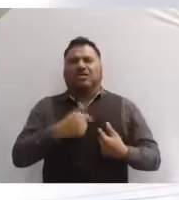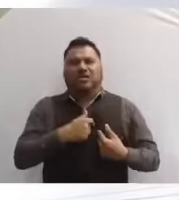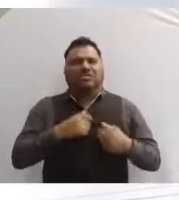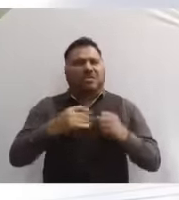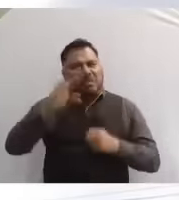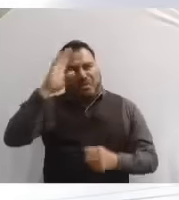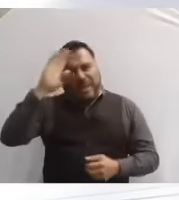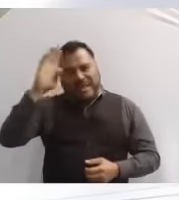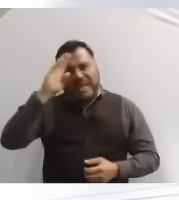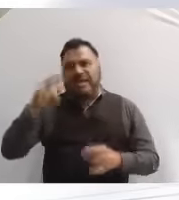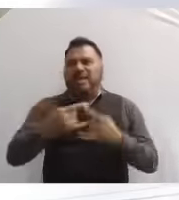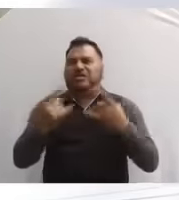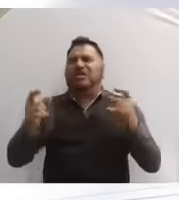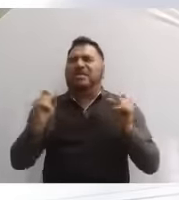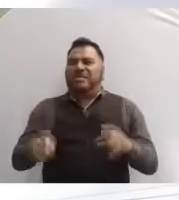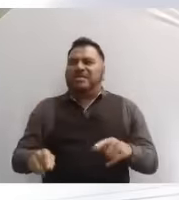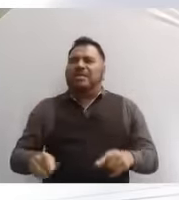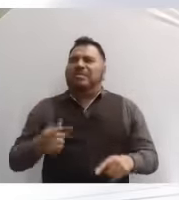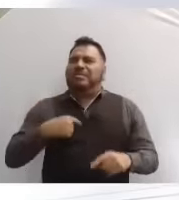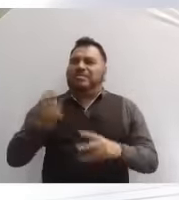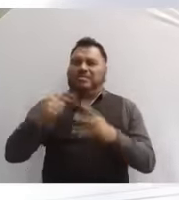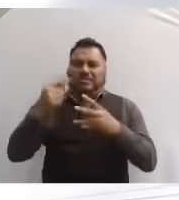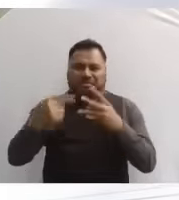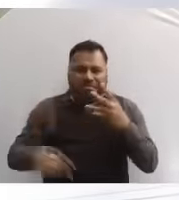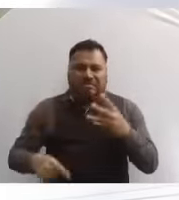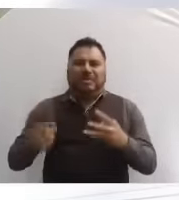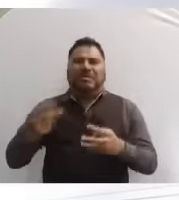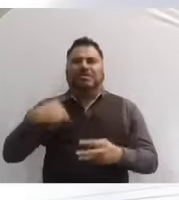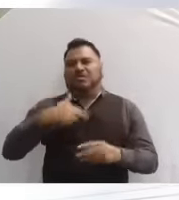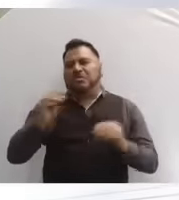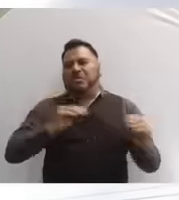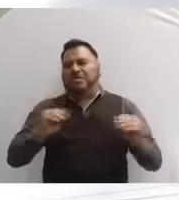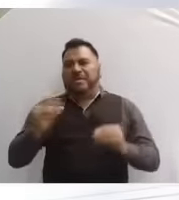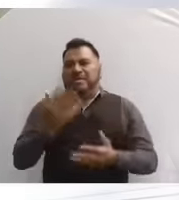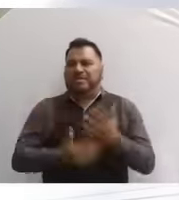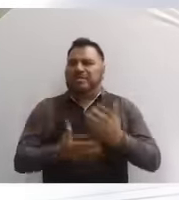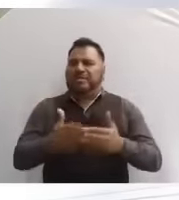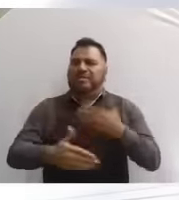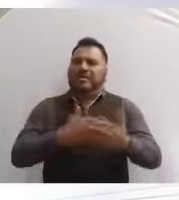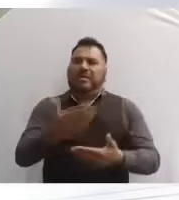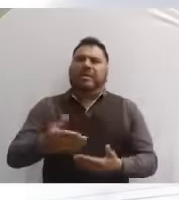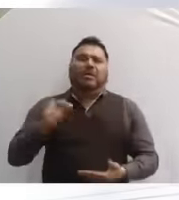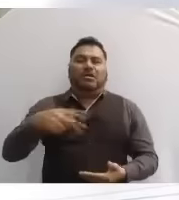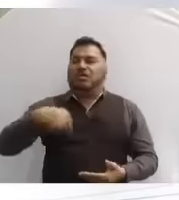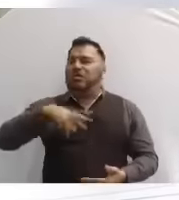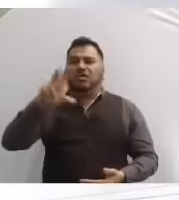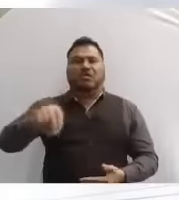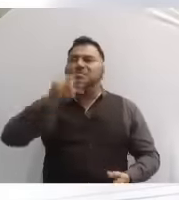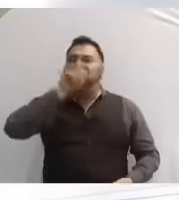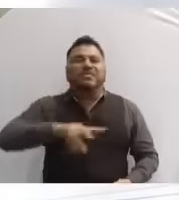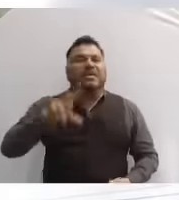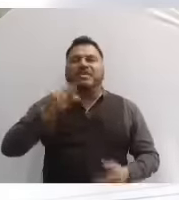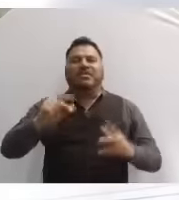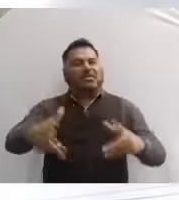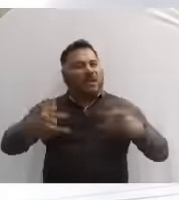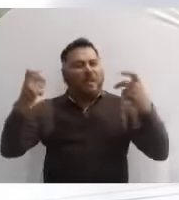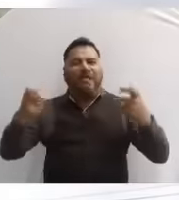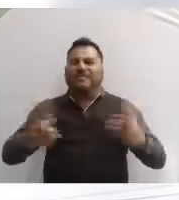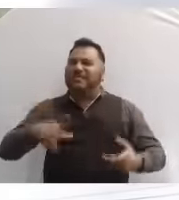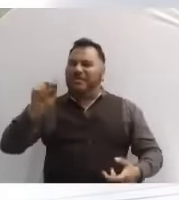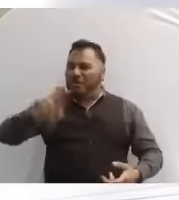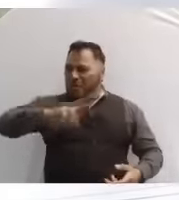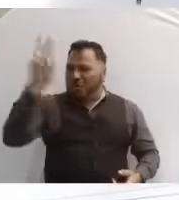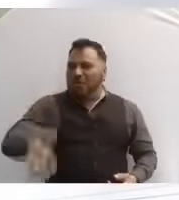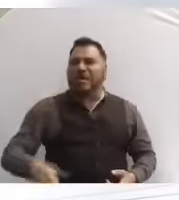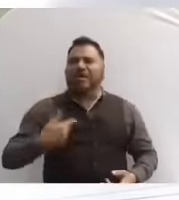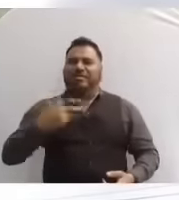la mente y en la historia, los principios de nuestro movimiento. Nosotros no mentimos, no robamos y nunca